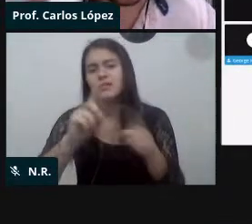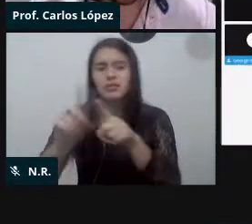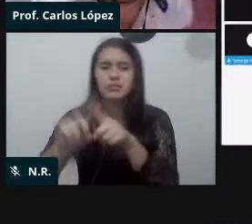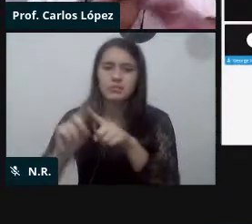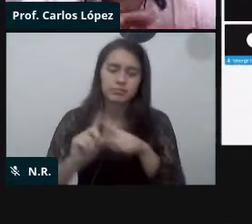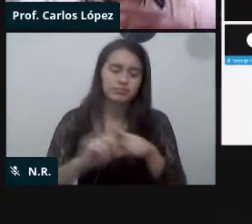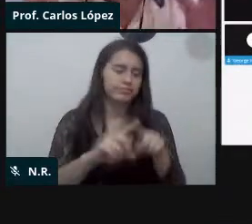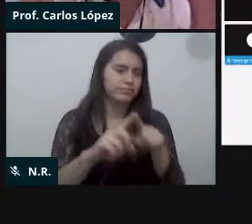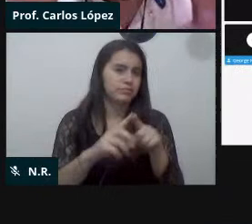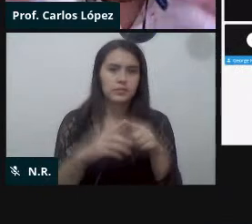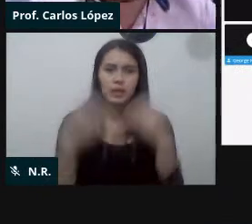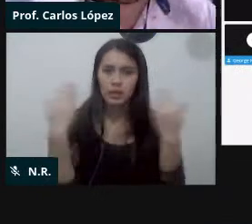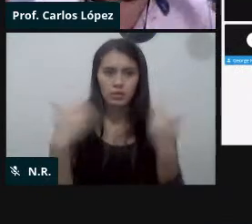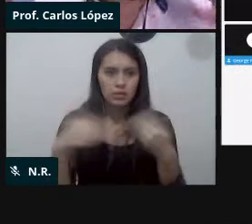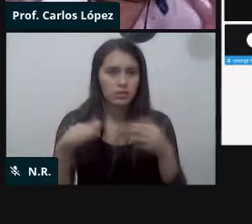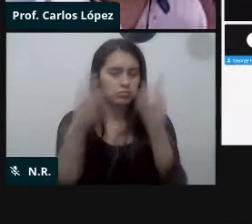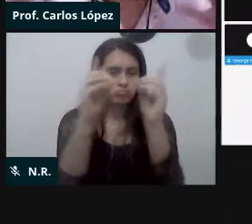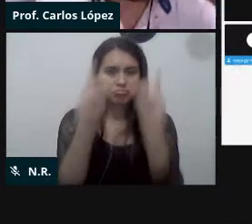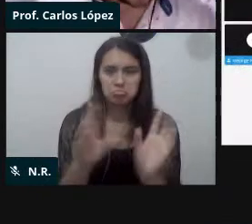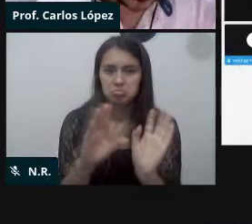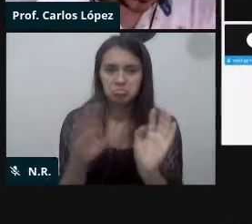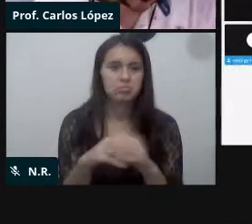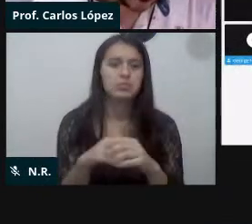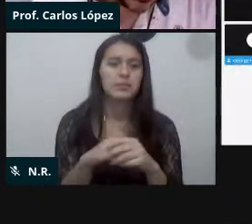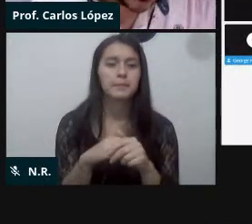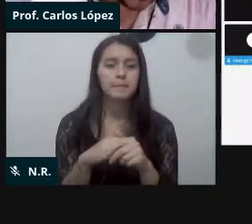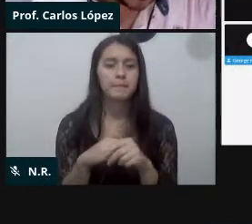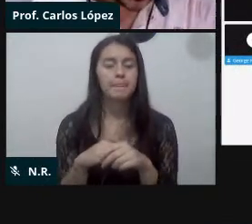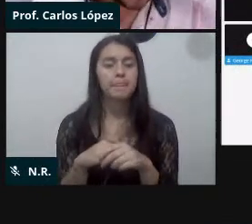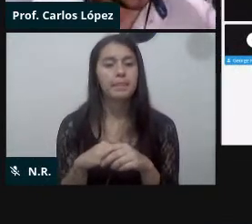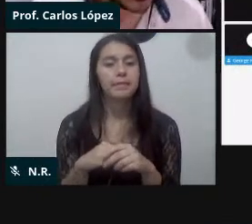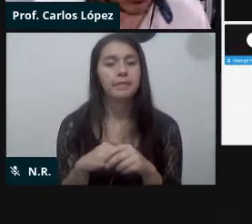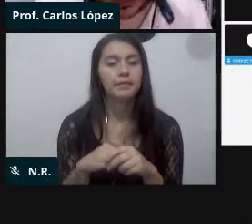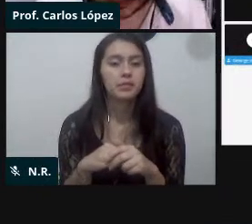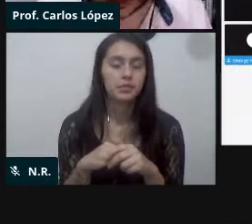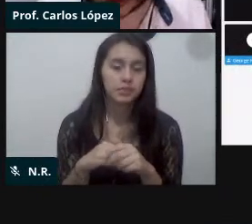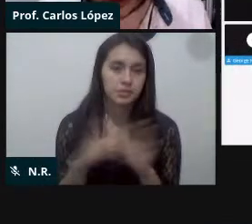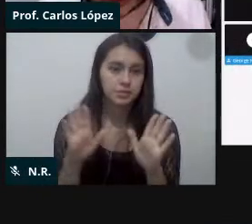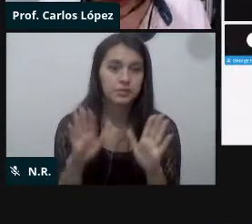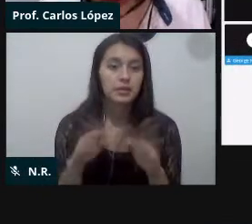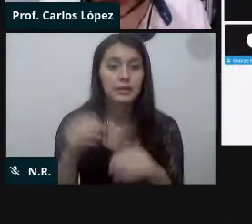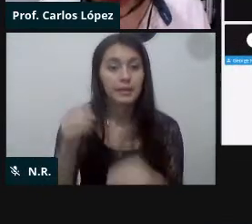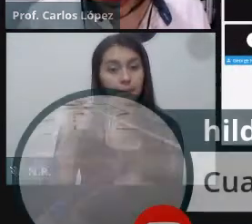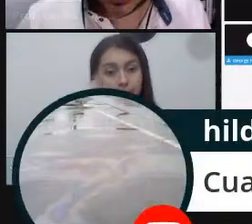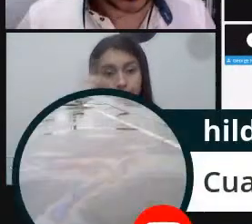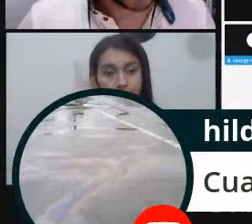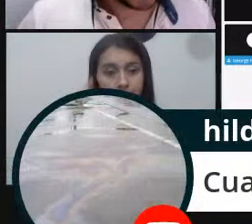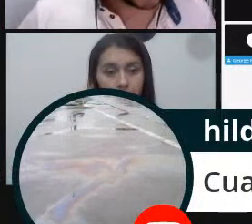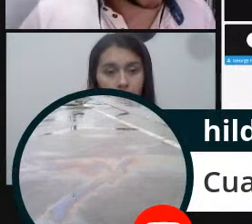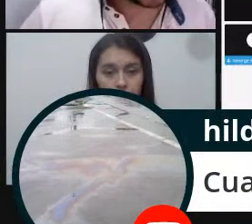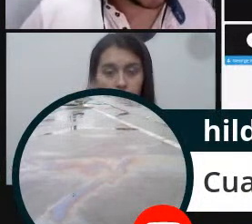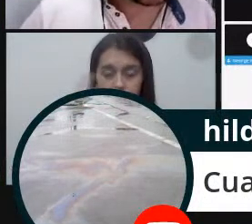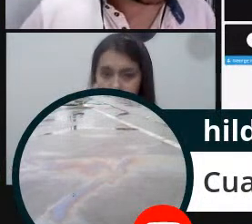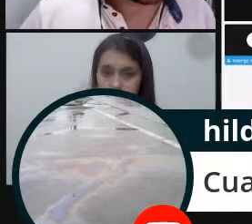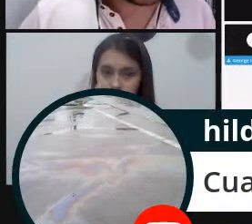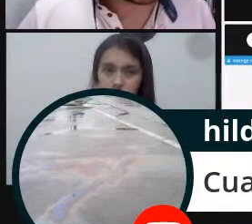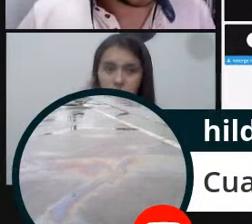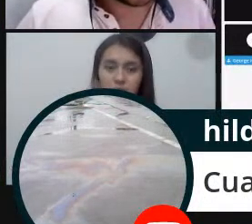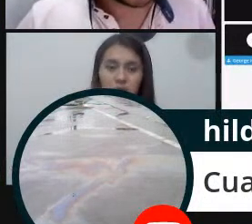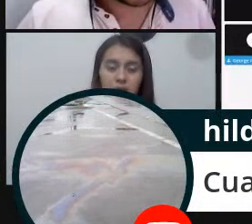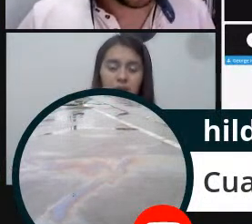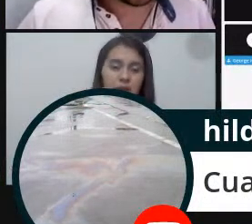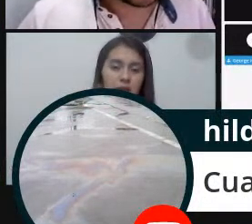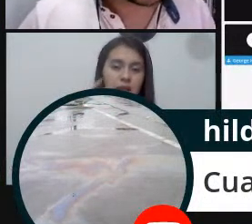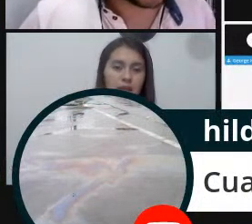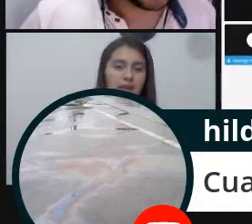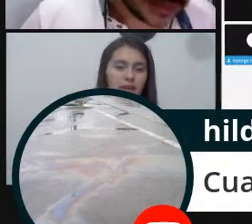devolverse, fórmulas. O sea, ahí no hay problema porque solamente este es un gestor de contenido. Mira esta pregunta que nos hacen, George. ¿Cuántos